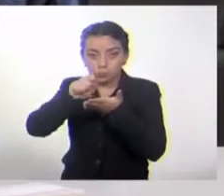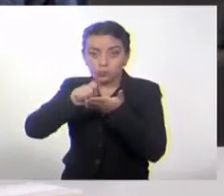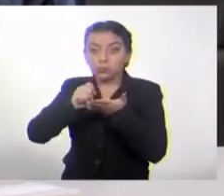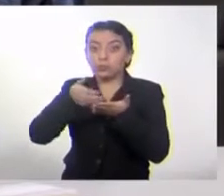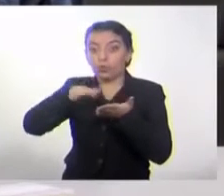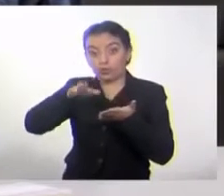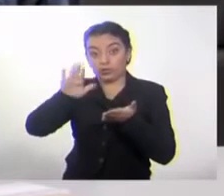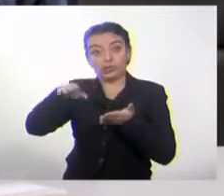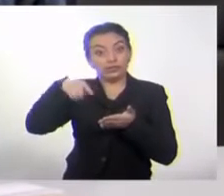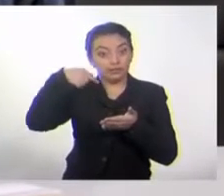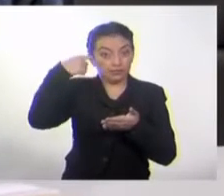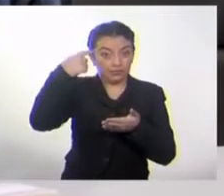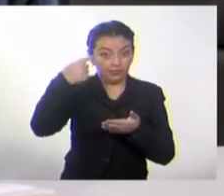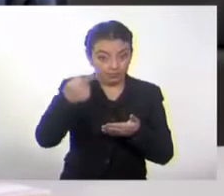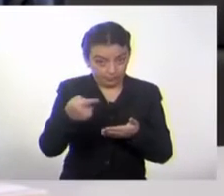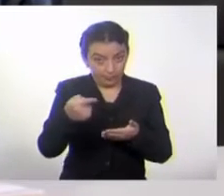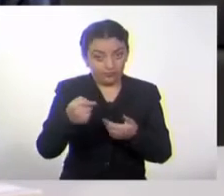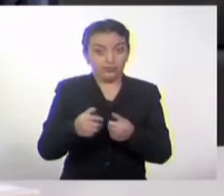adelante.